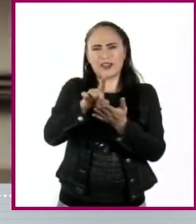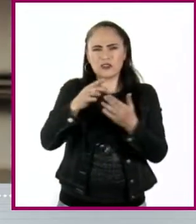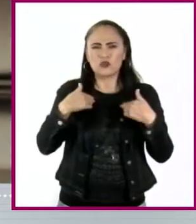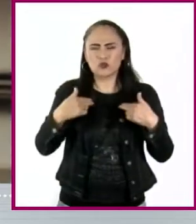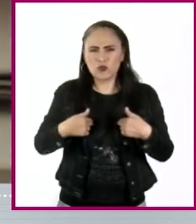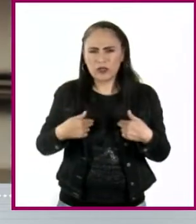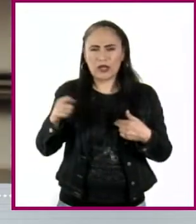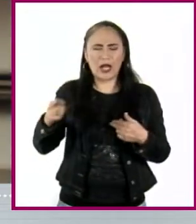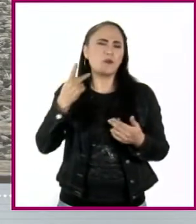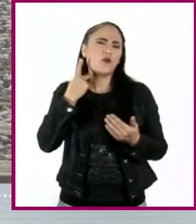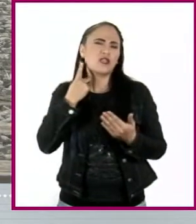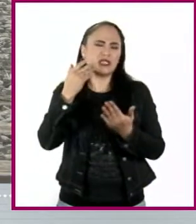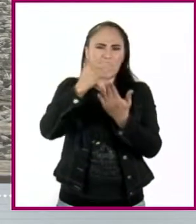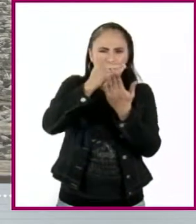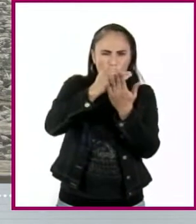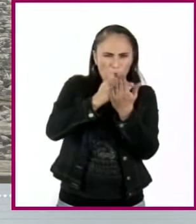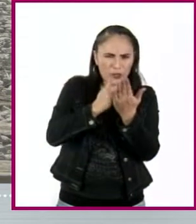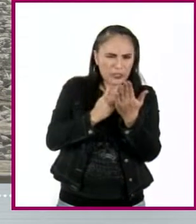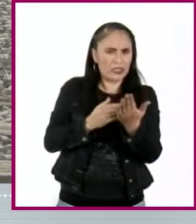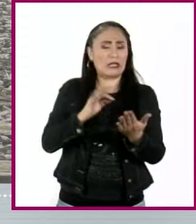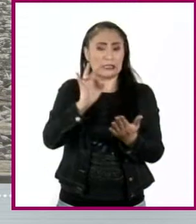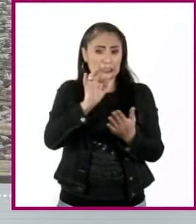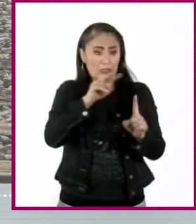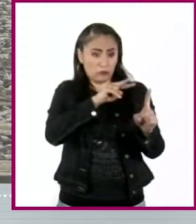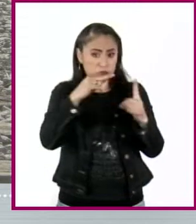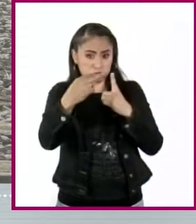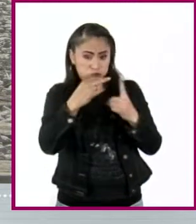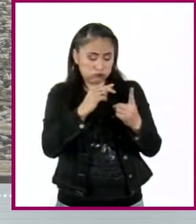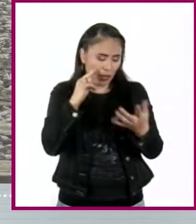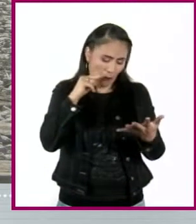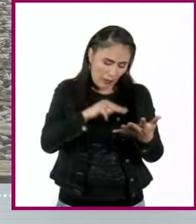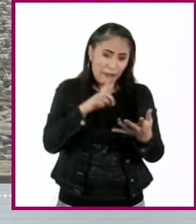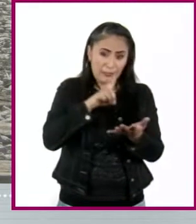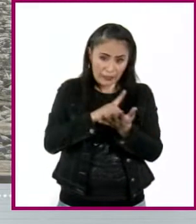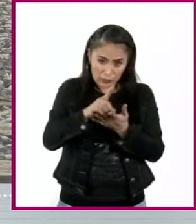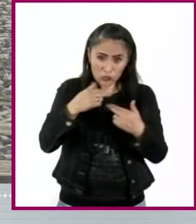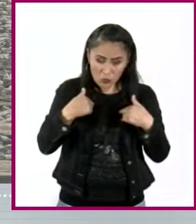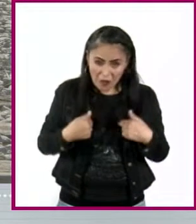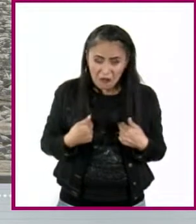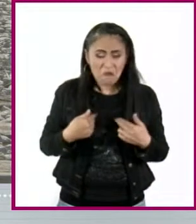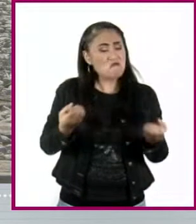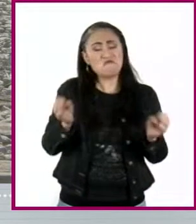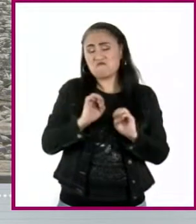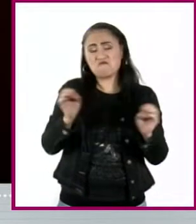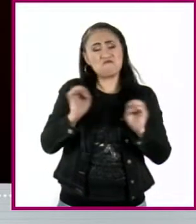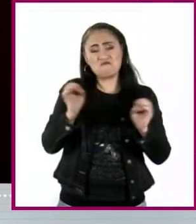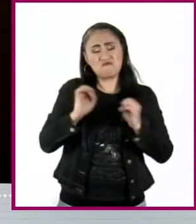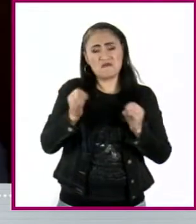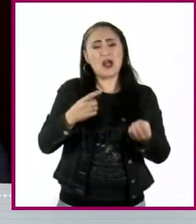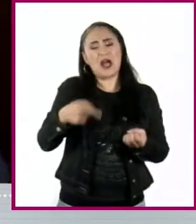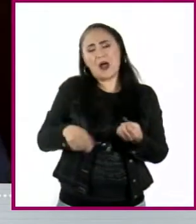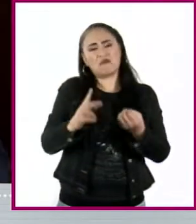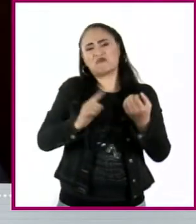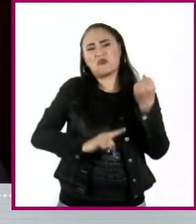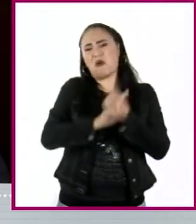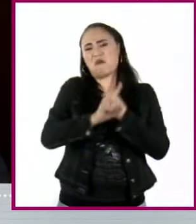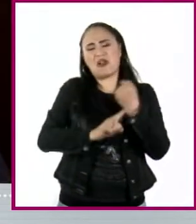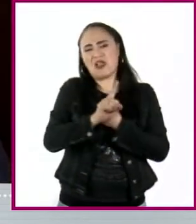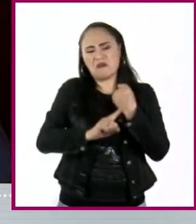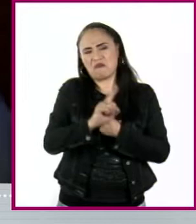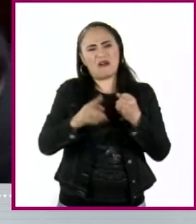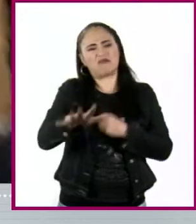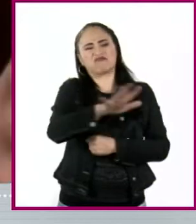de política pública, no está presente el enfoque de derechos humanos y eso es básico. Cuando se analiza un problema público, se le analiza desde el punto